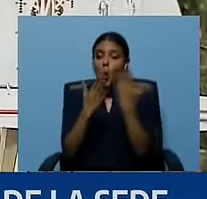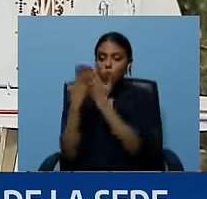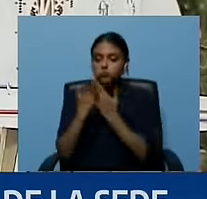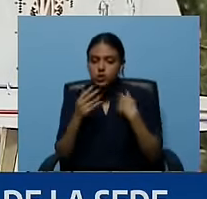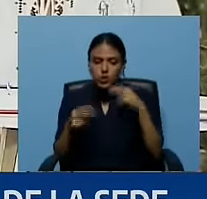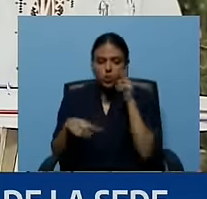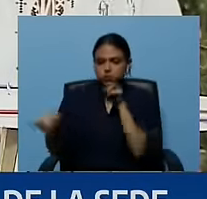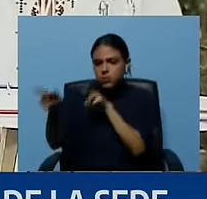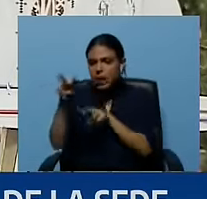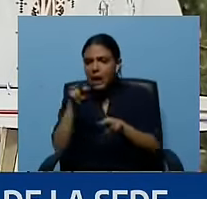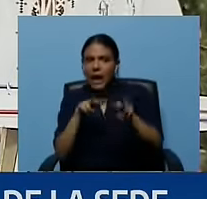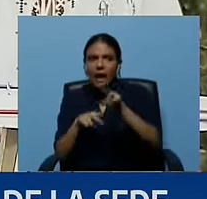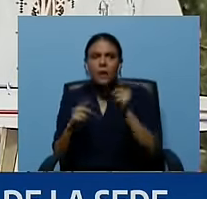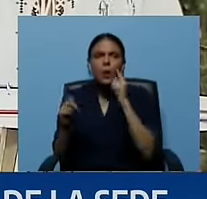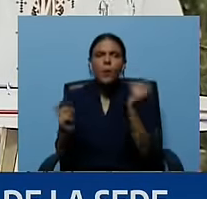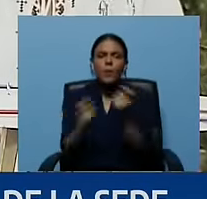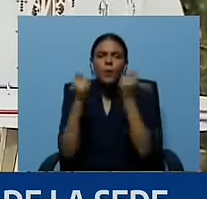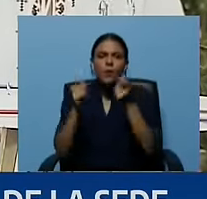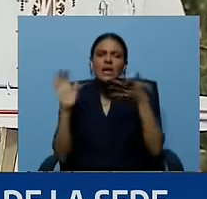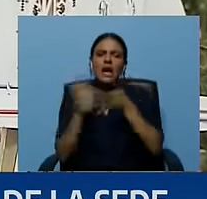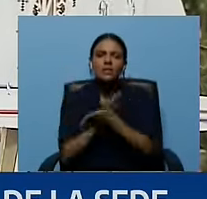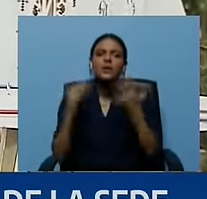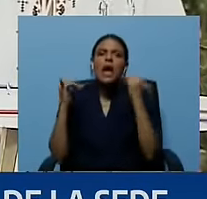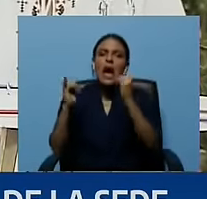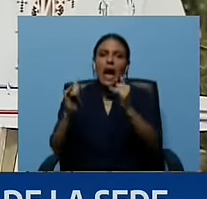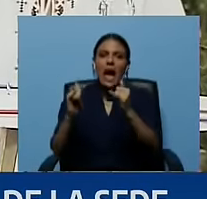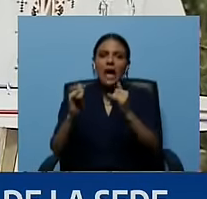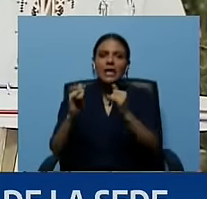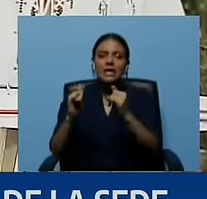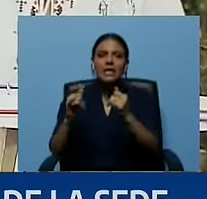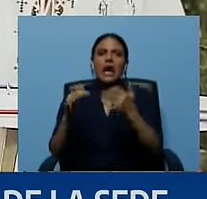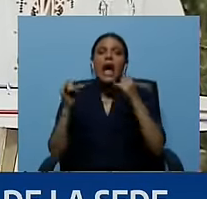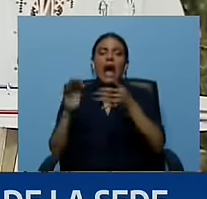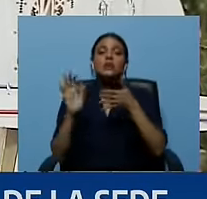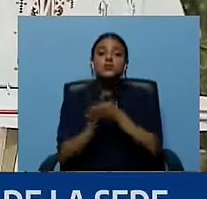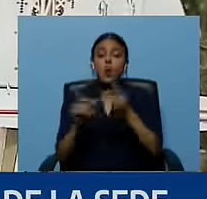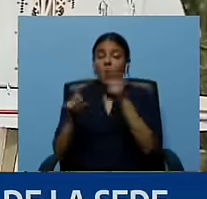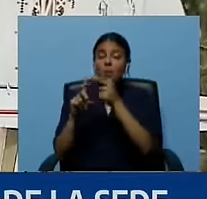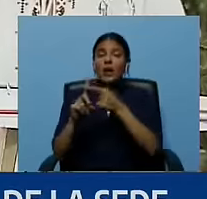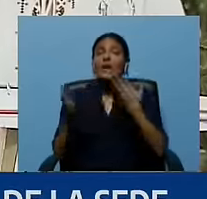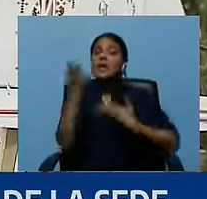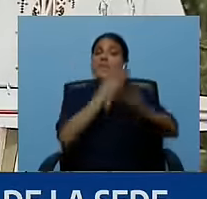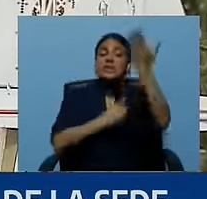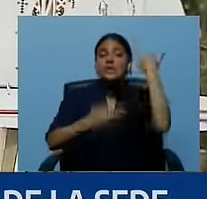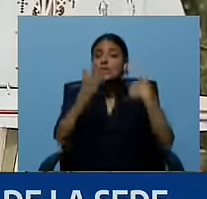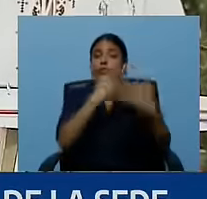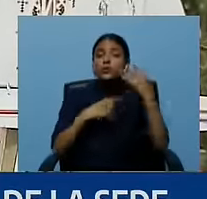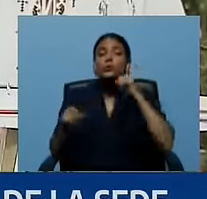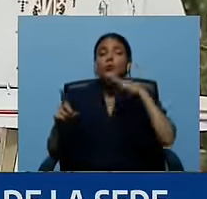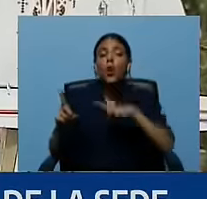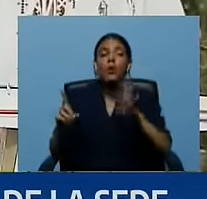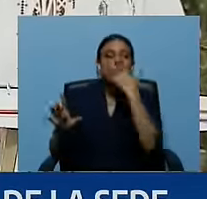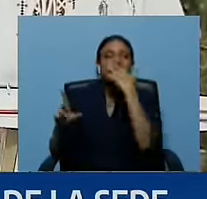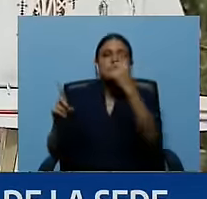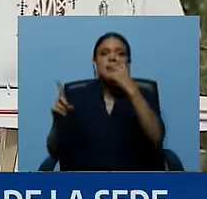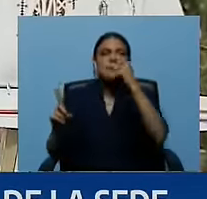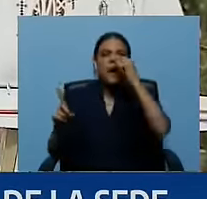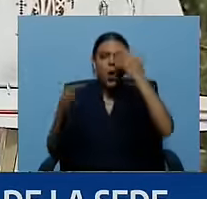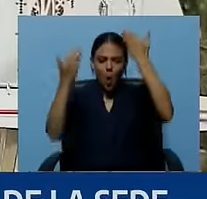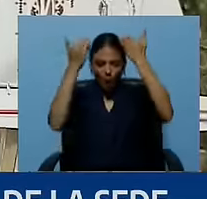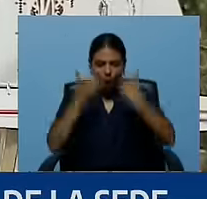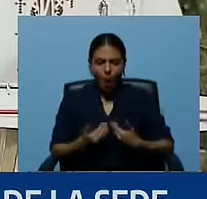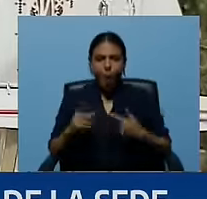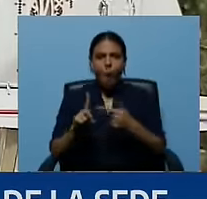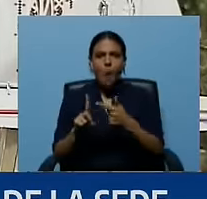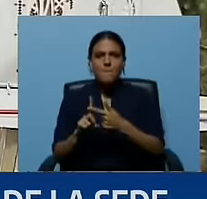publicaron, dicen que hay rastros del Homo sapiens hace 300.000 años. Vamos a imaginarnos el Homo